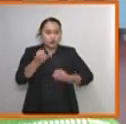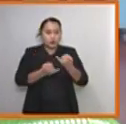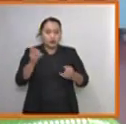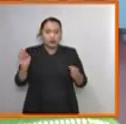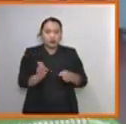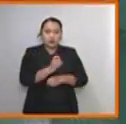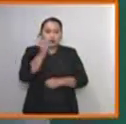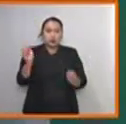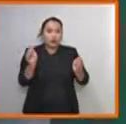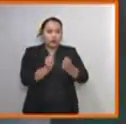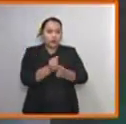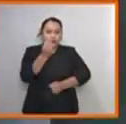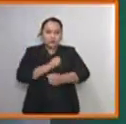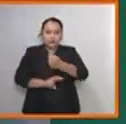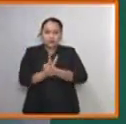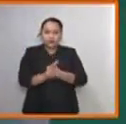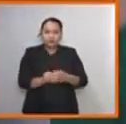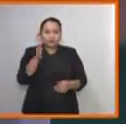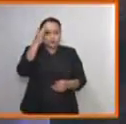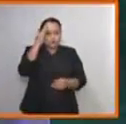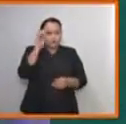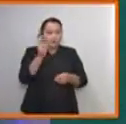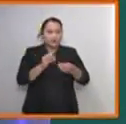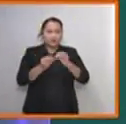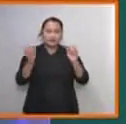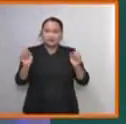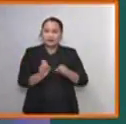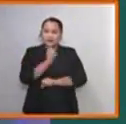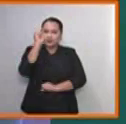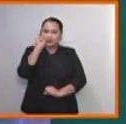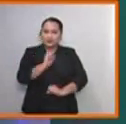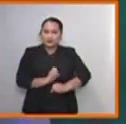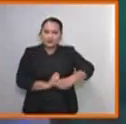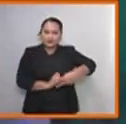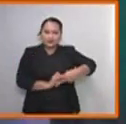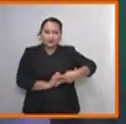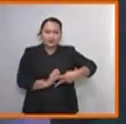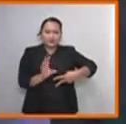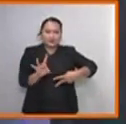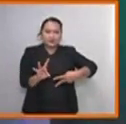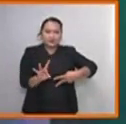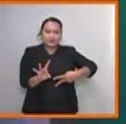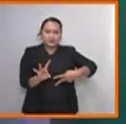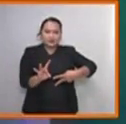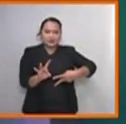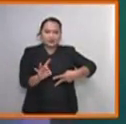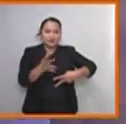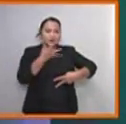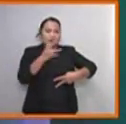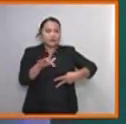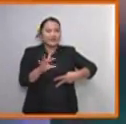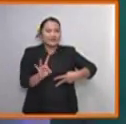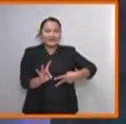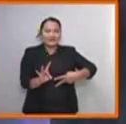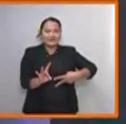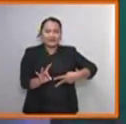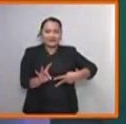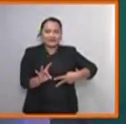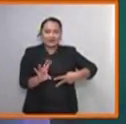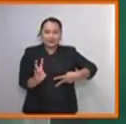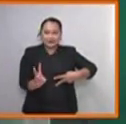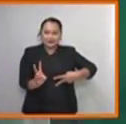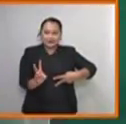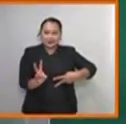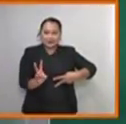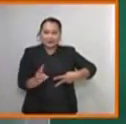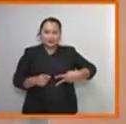Acompáñame a recibir el primer número con su primer dígito, atento. Y este es el 8. Segundo dígito, suerte. Y este es el 7. El primer